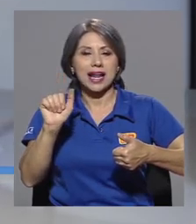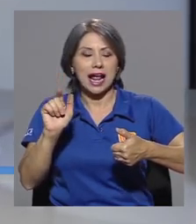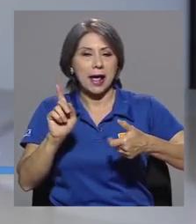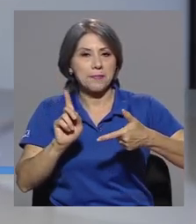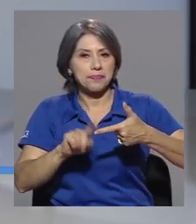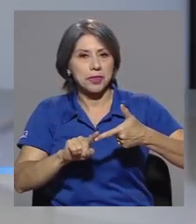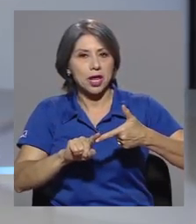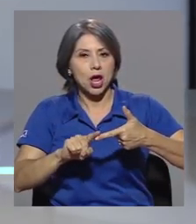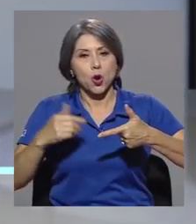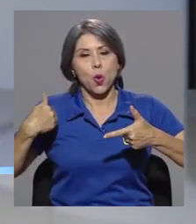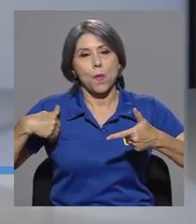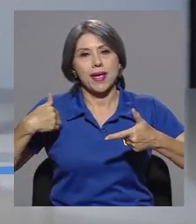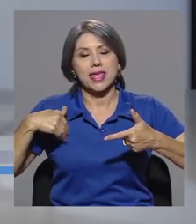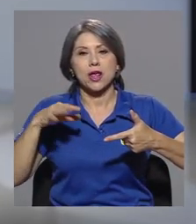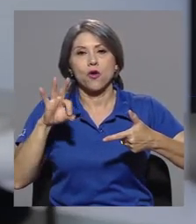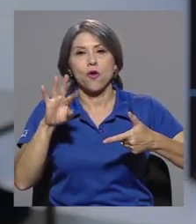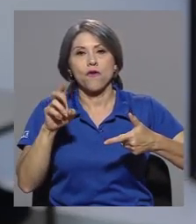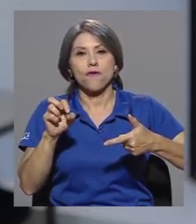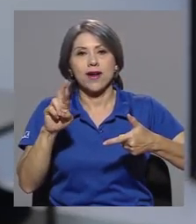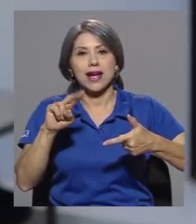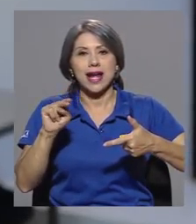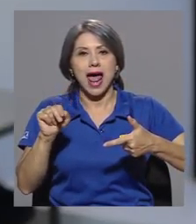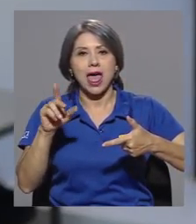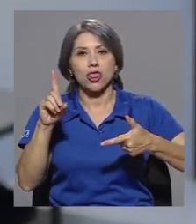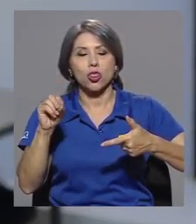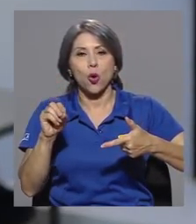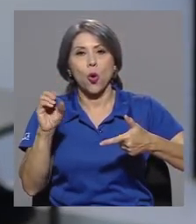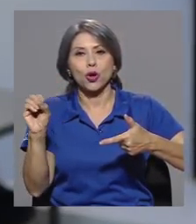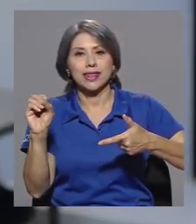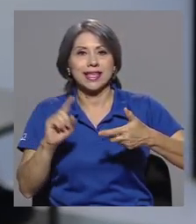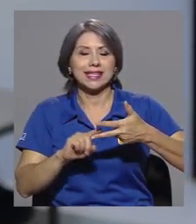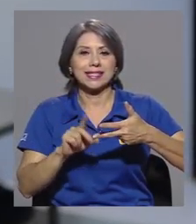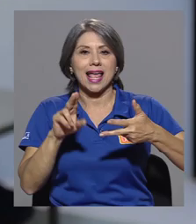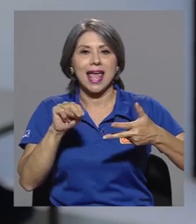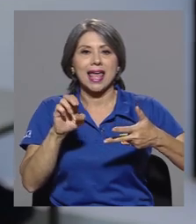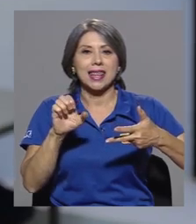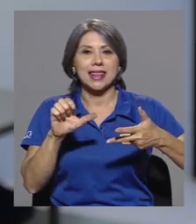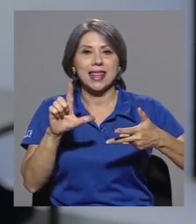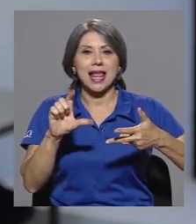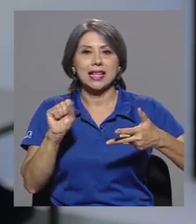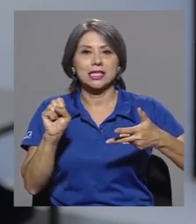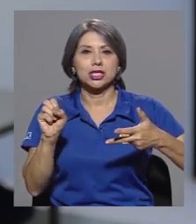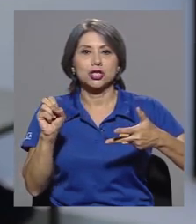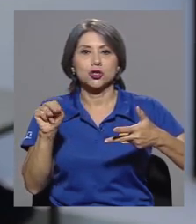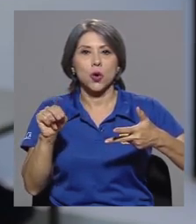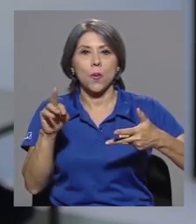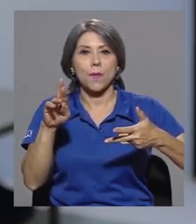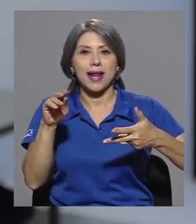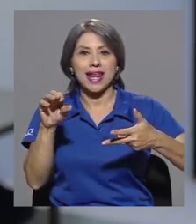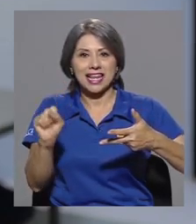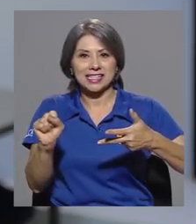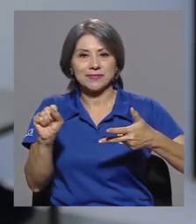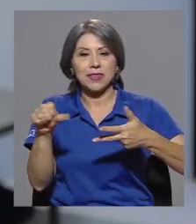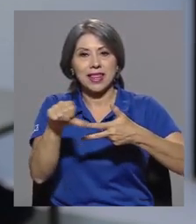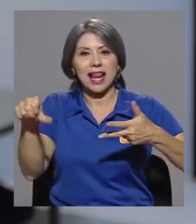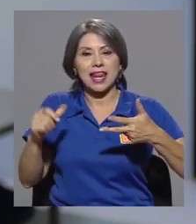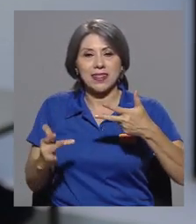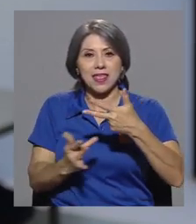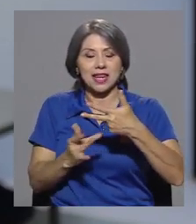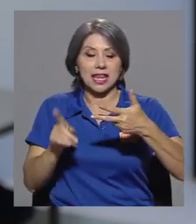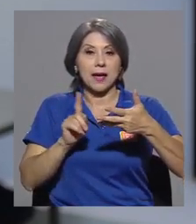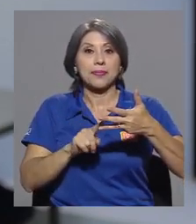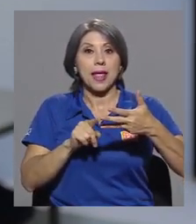está el compañero Fernando Ortiz y Nelson Brenes, que son del área técnica. Melisa está como parte del